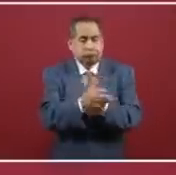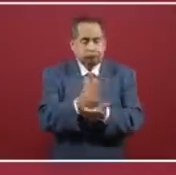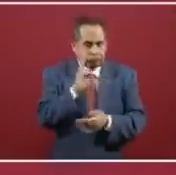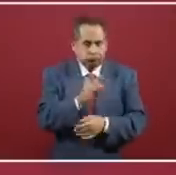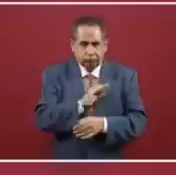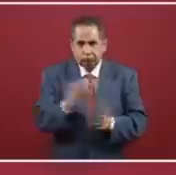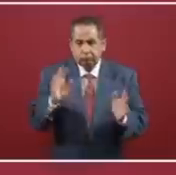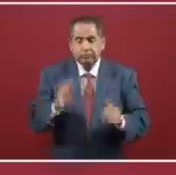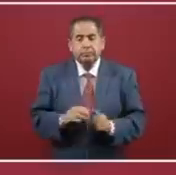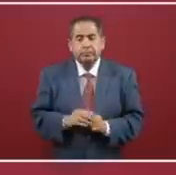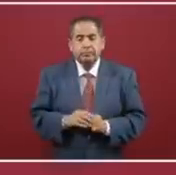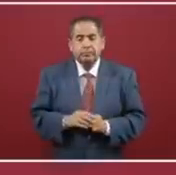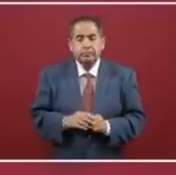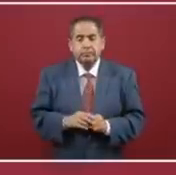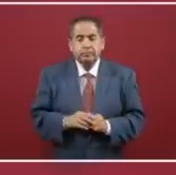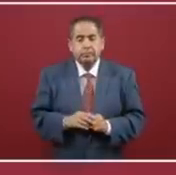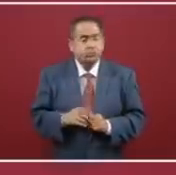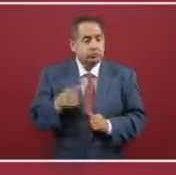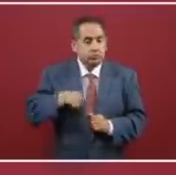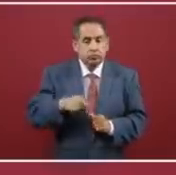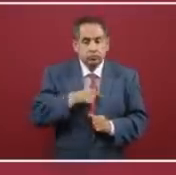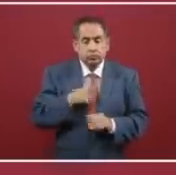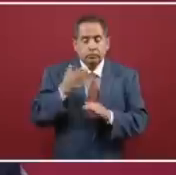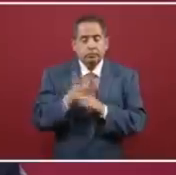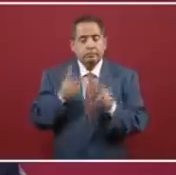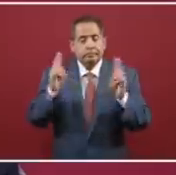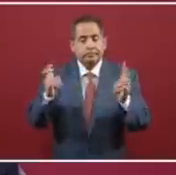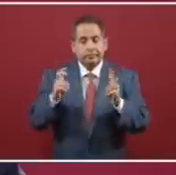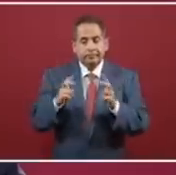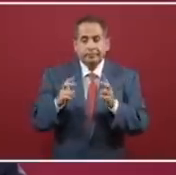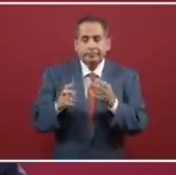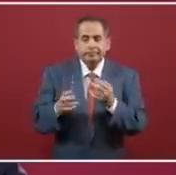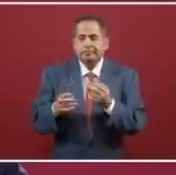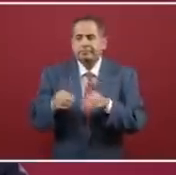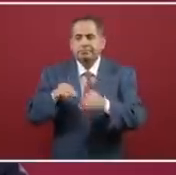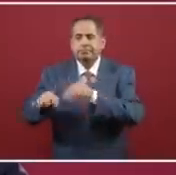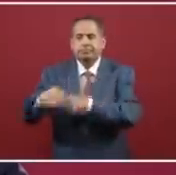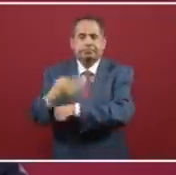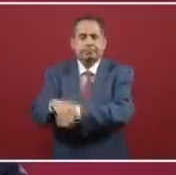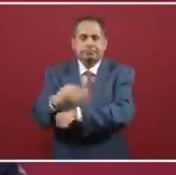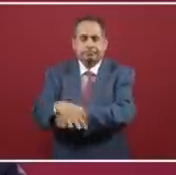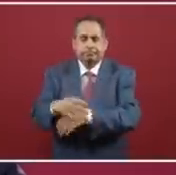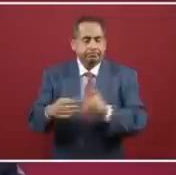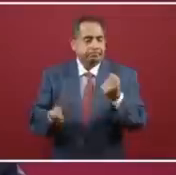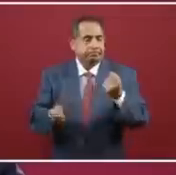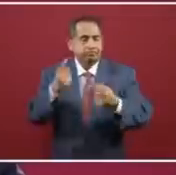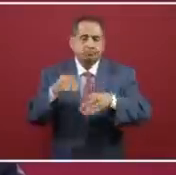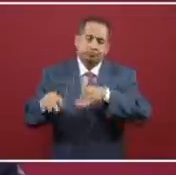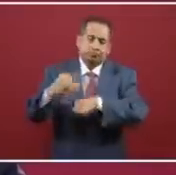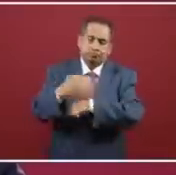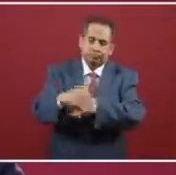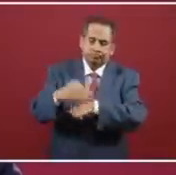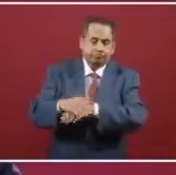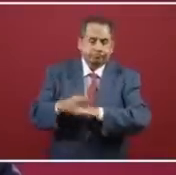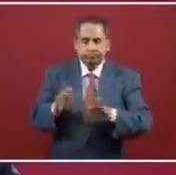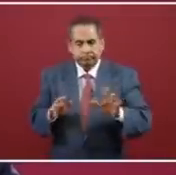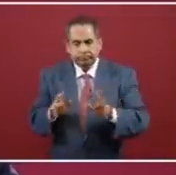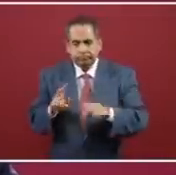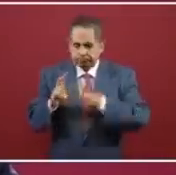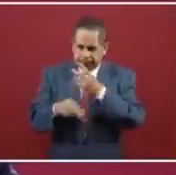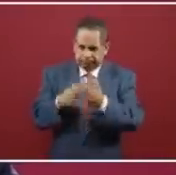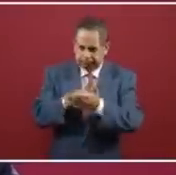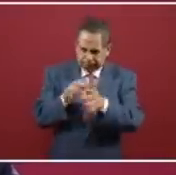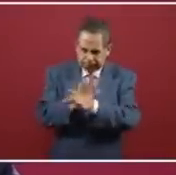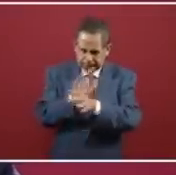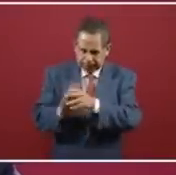así lo desea a nosotros nos afectó el tema de eventuales porque algunos eran eventuales pero pues ya